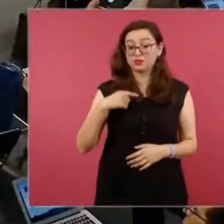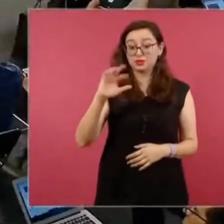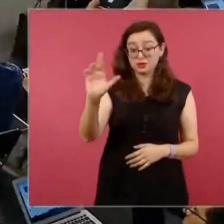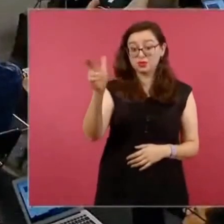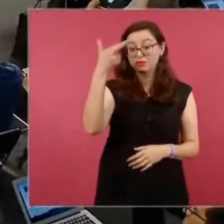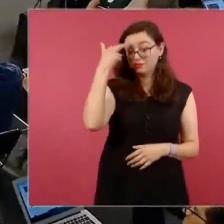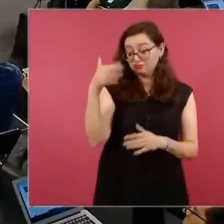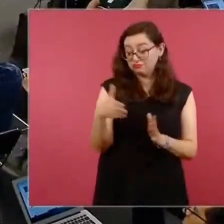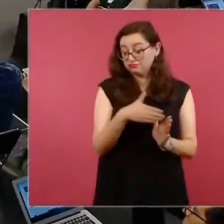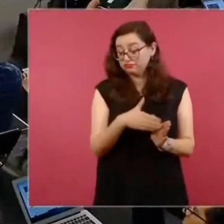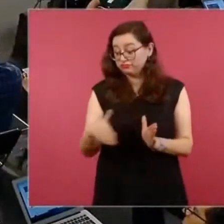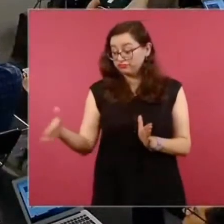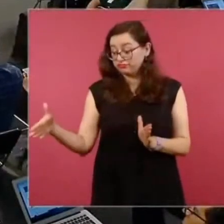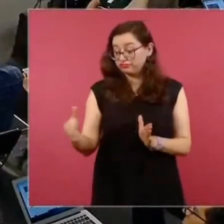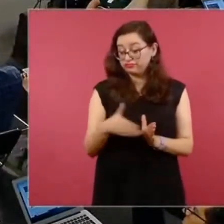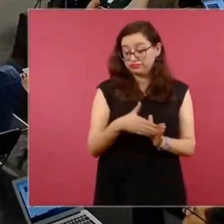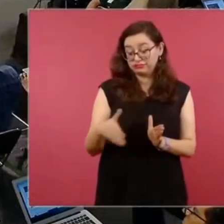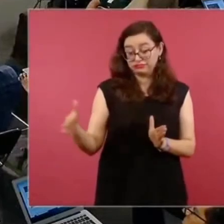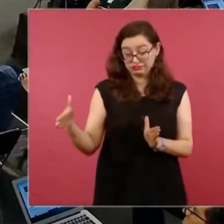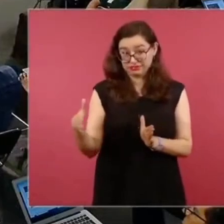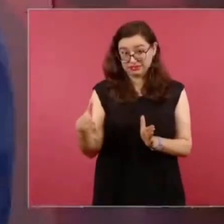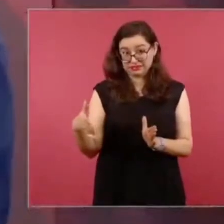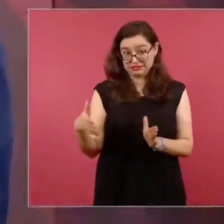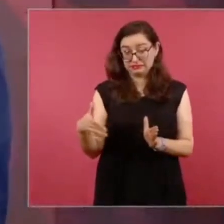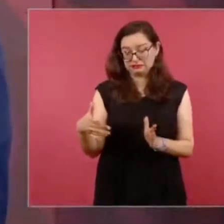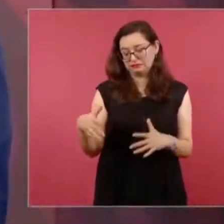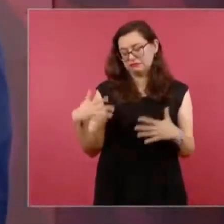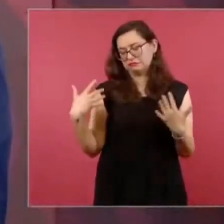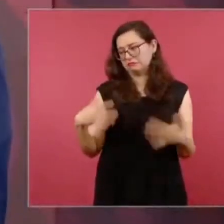que haya existido en toda la historia de nuestro país.